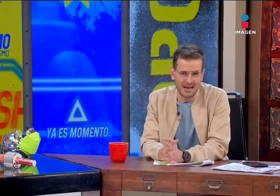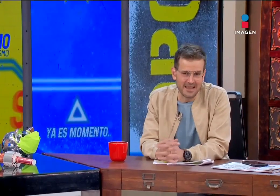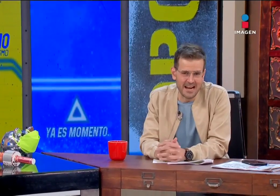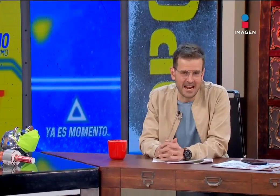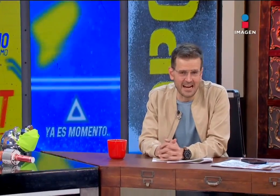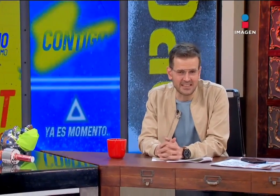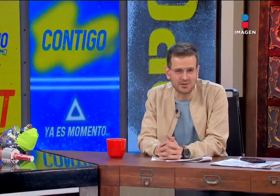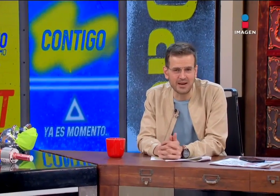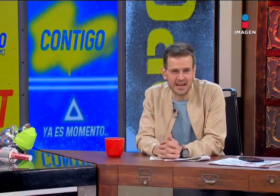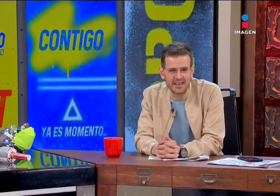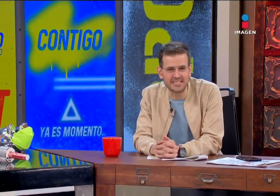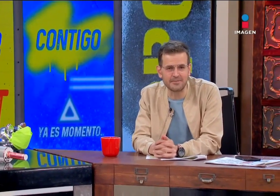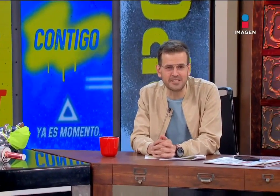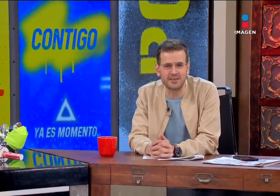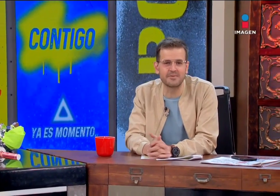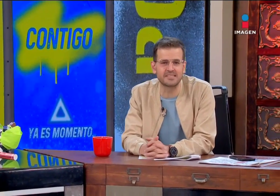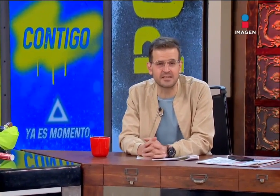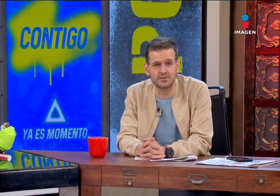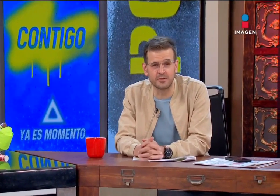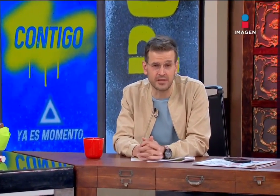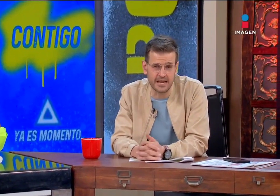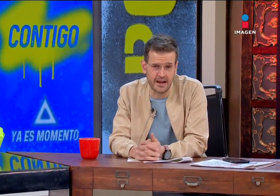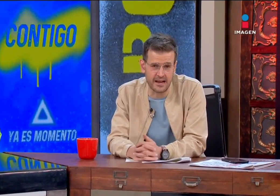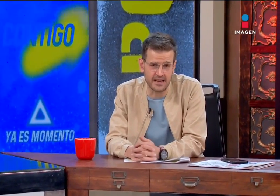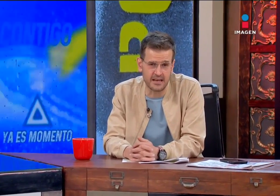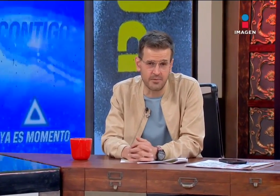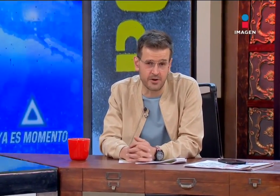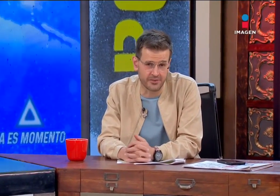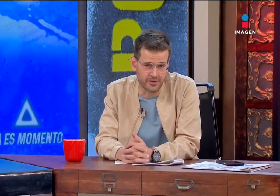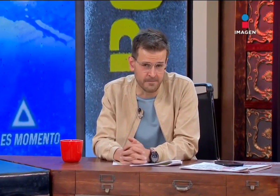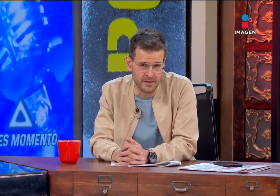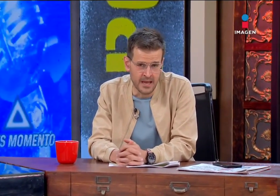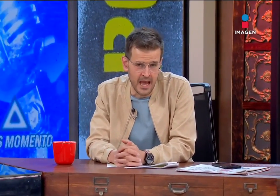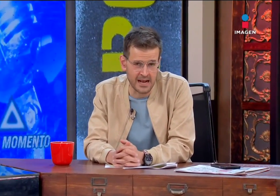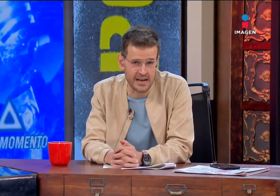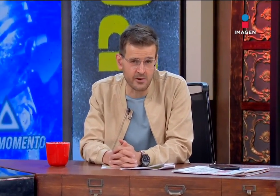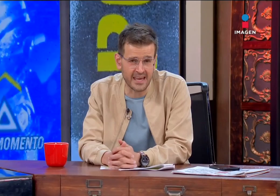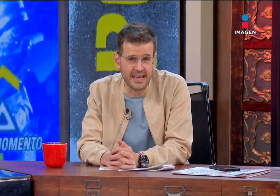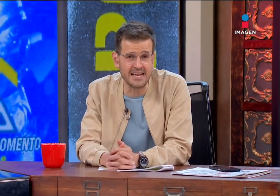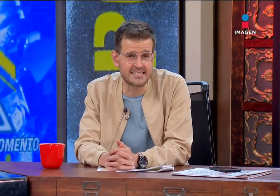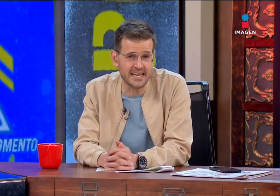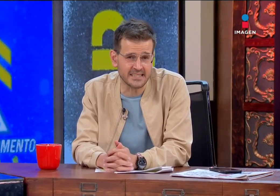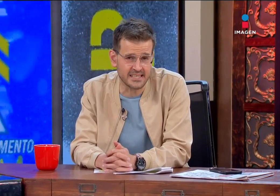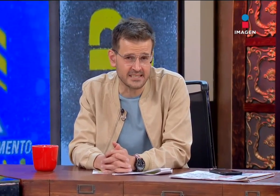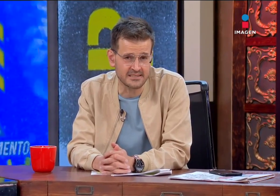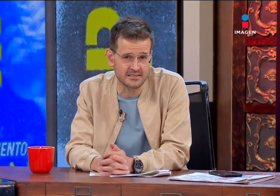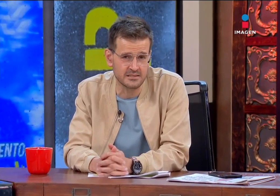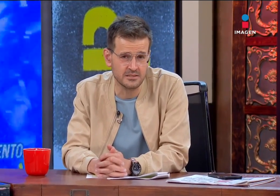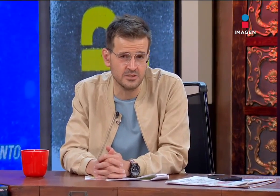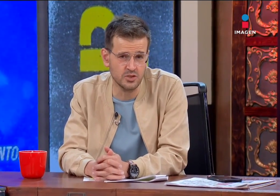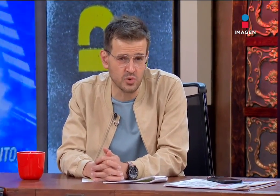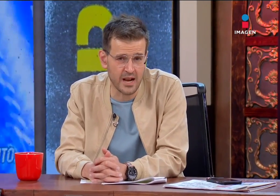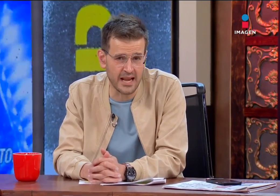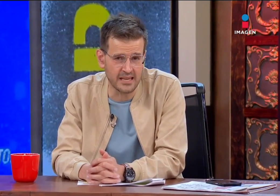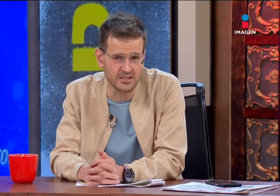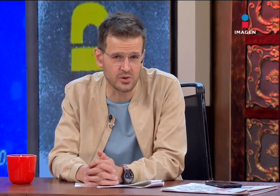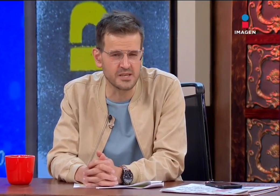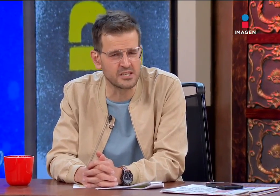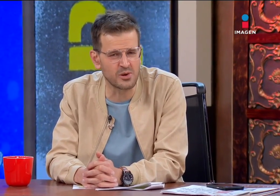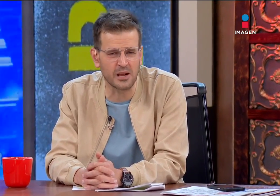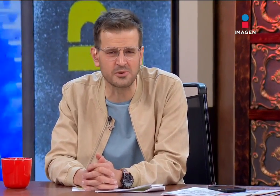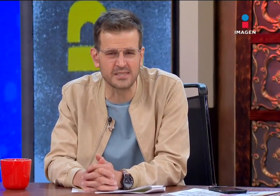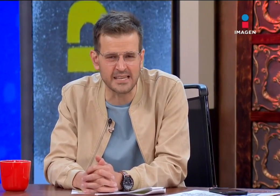En la mañanera, la titular del Servicio de Administración Tributaria, Raquel Buenrostro, aclaró que el SAT nunca